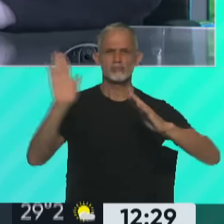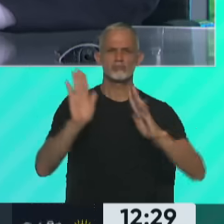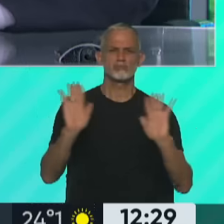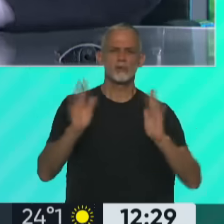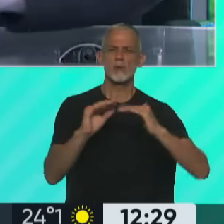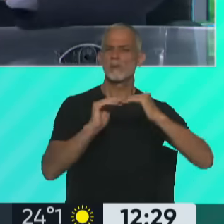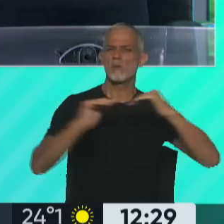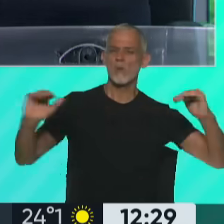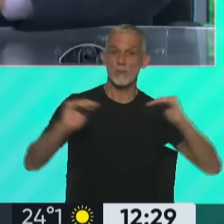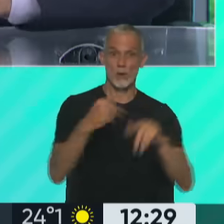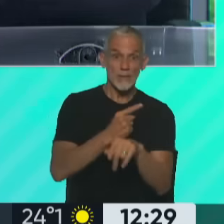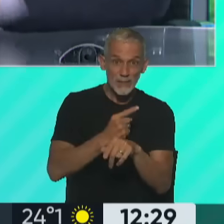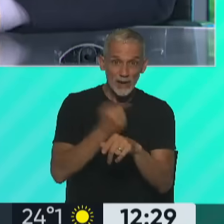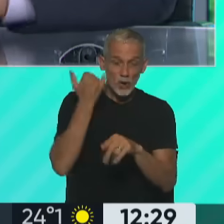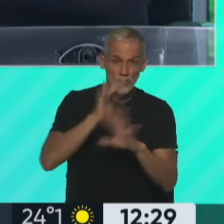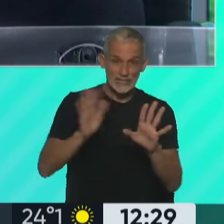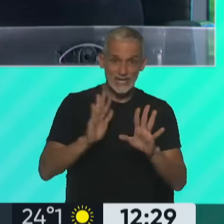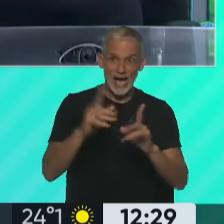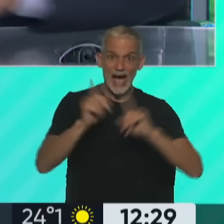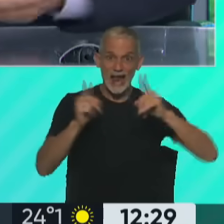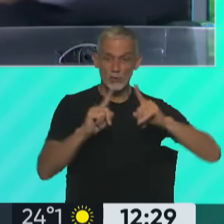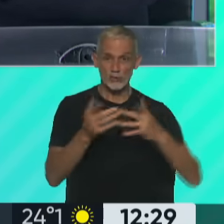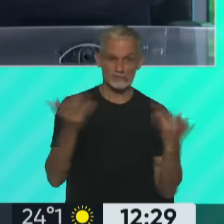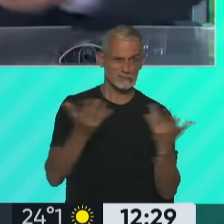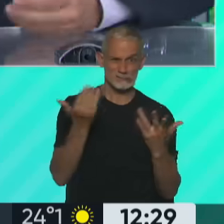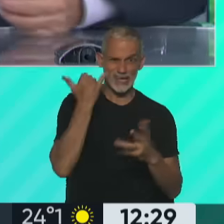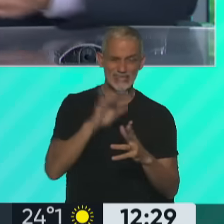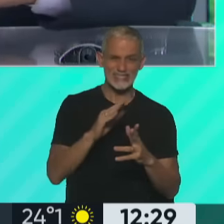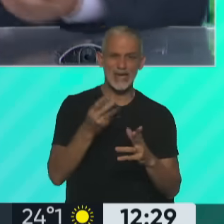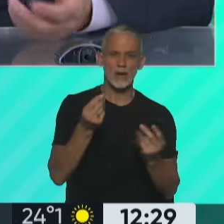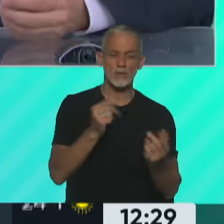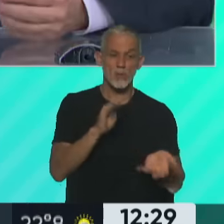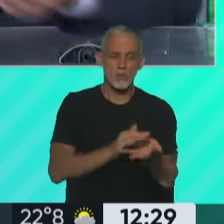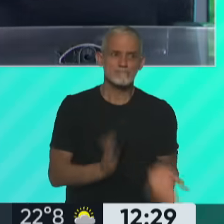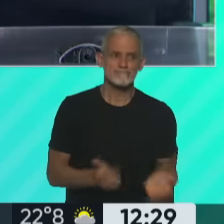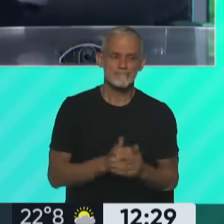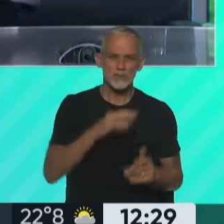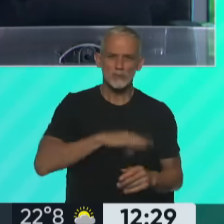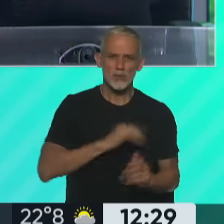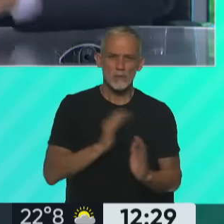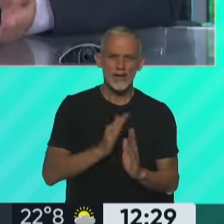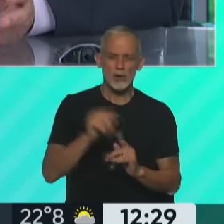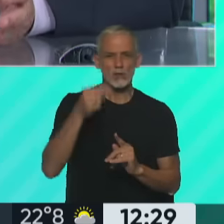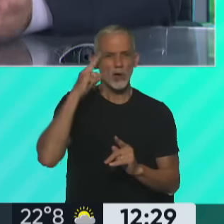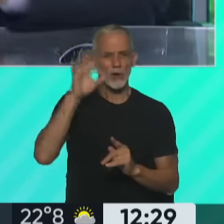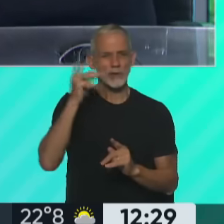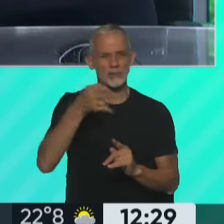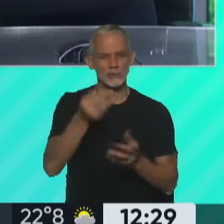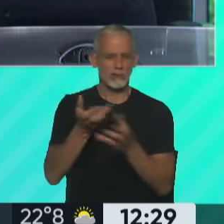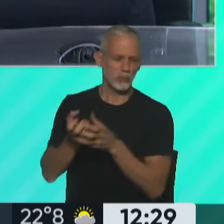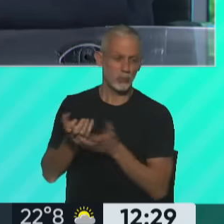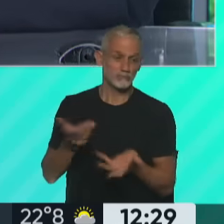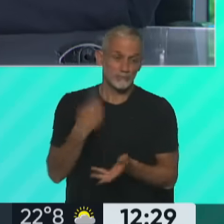ofrecer la estabilidad, pero cuando ya alguno se quedó con Se achicó el bolsillo. Claro, alguno se quedó con el 90% de la torta y el resto